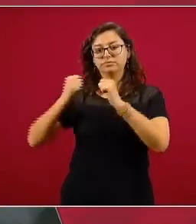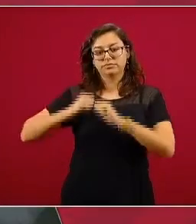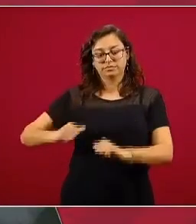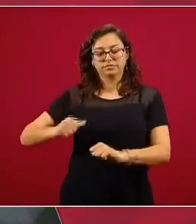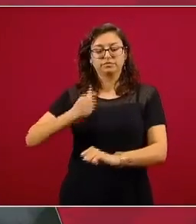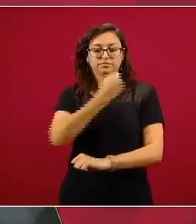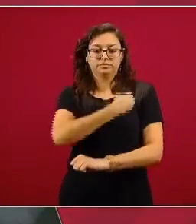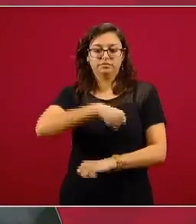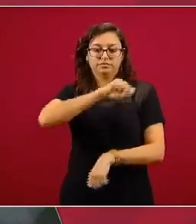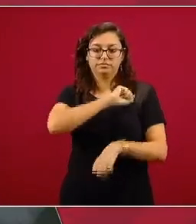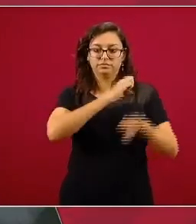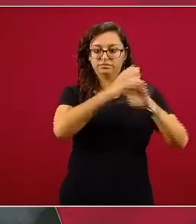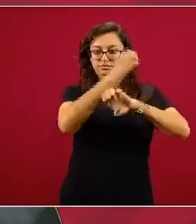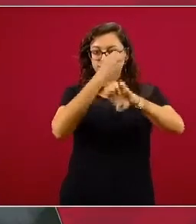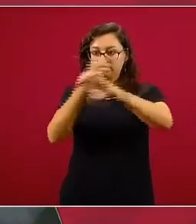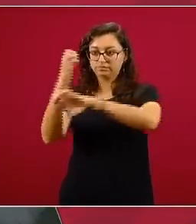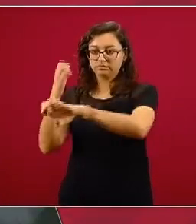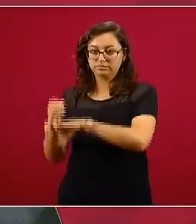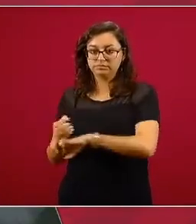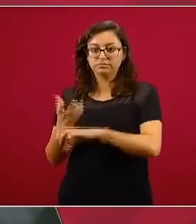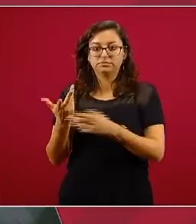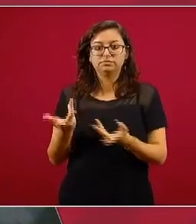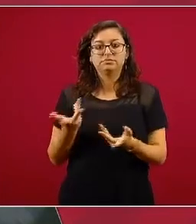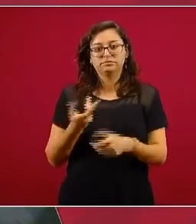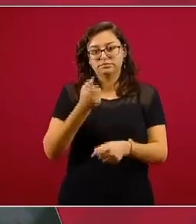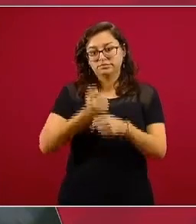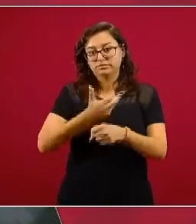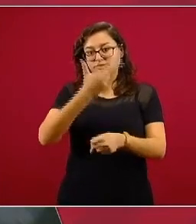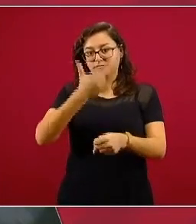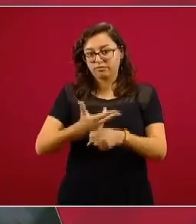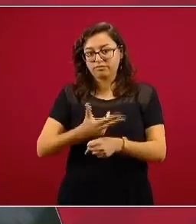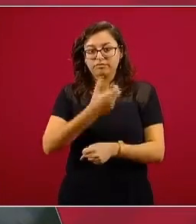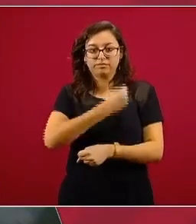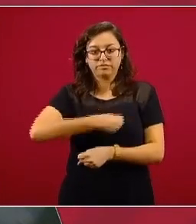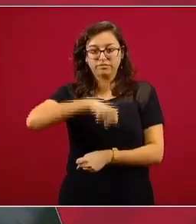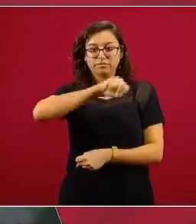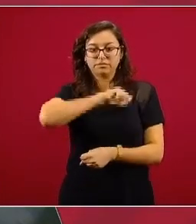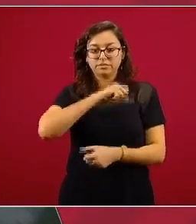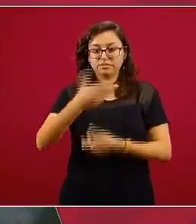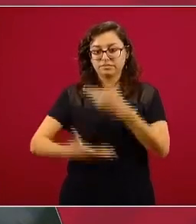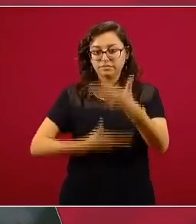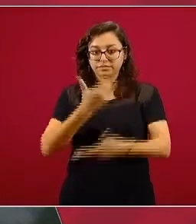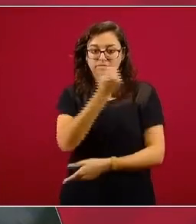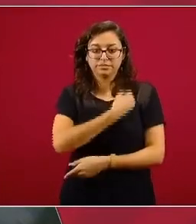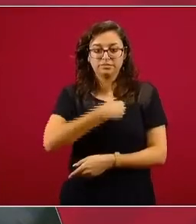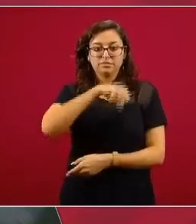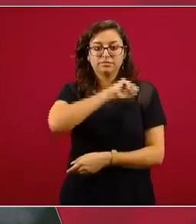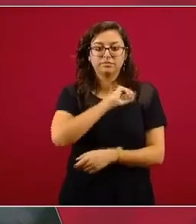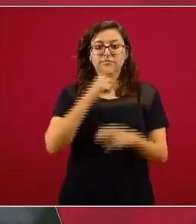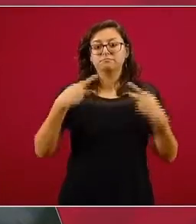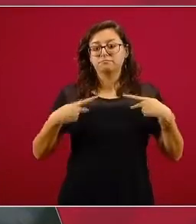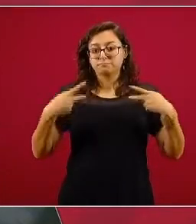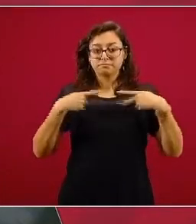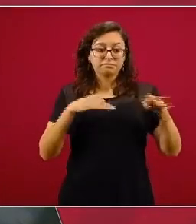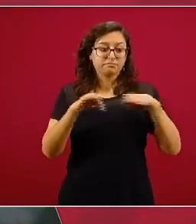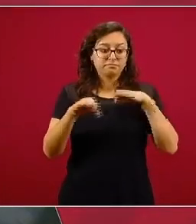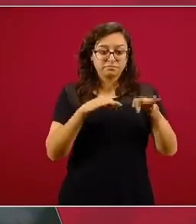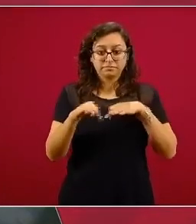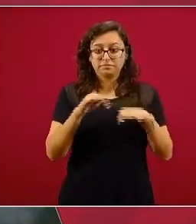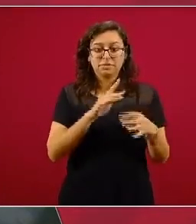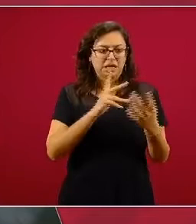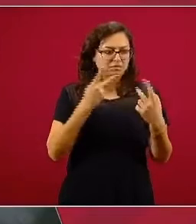sanitarias de los estados a través de sus secretarías, sus servicios estatales de salud, personal que opera en